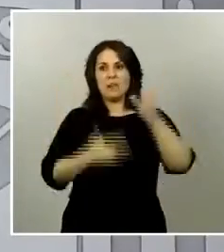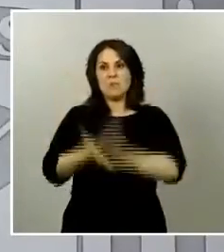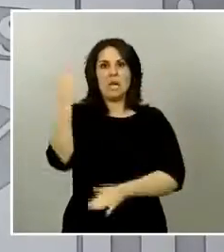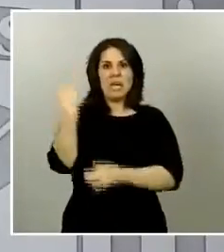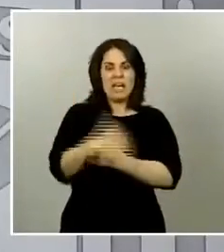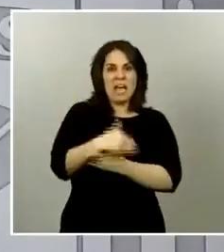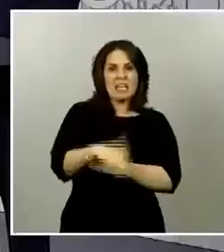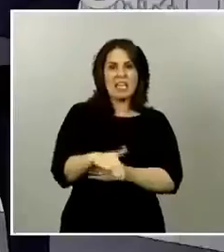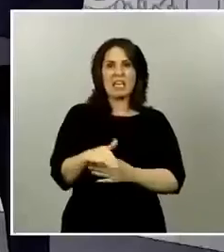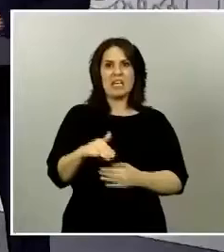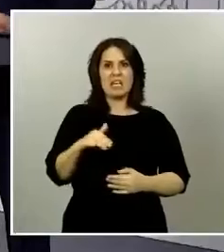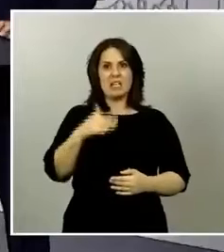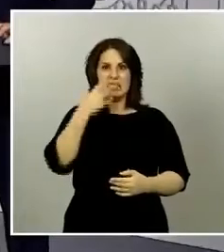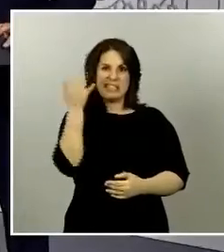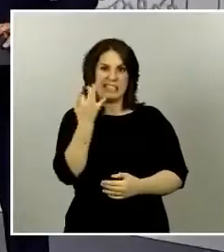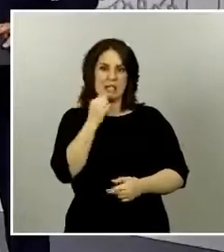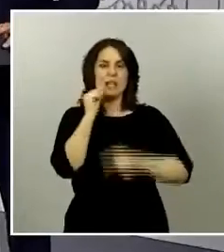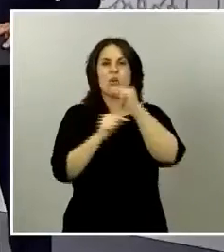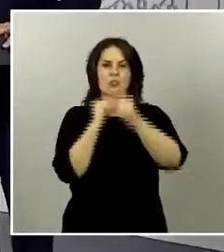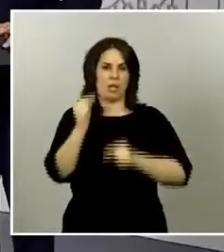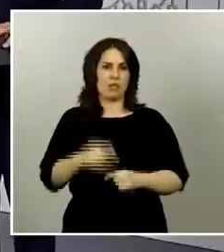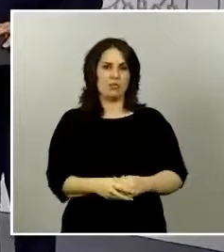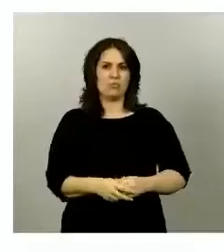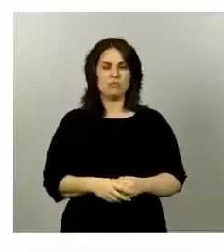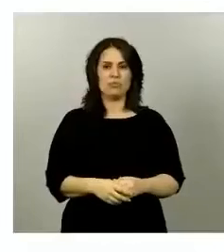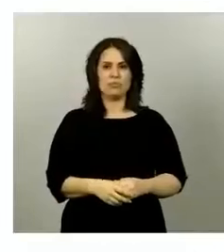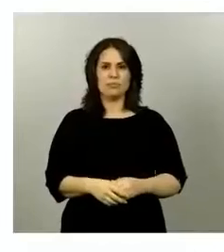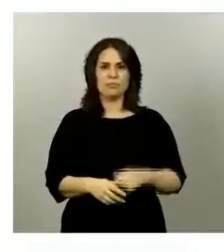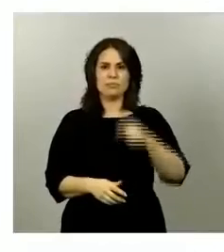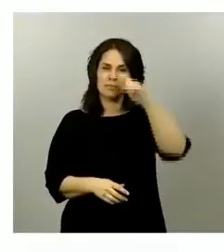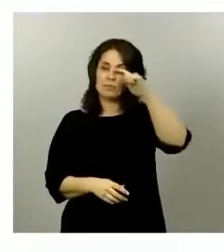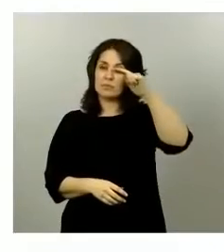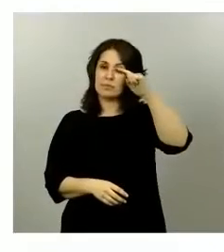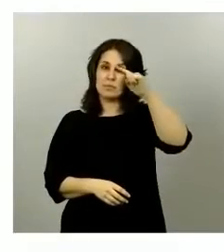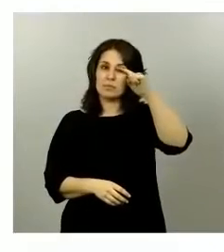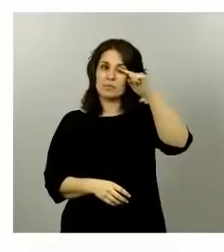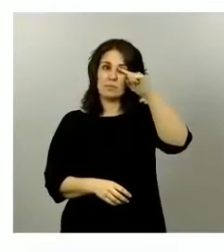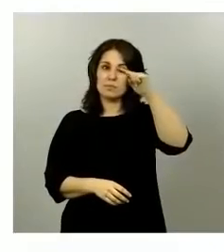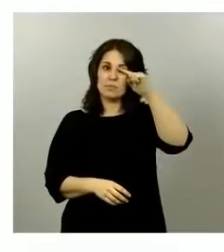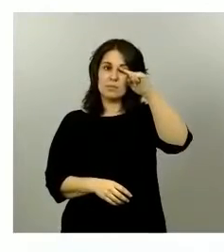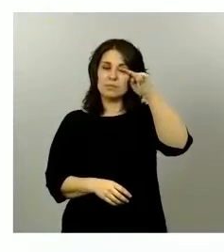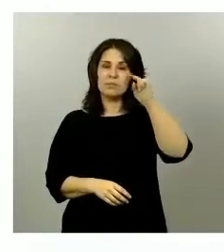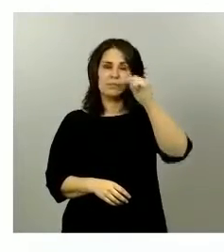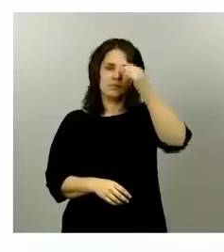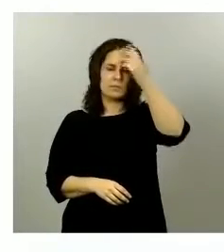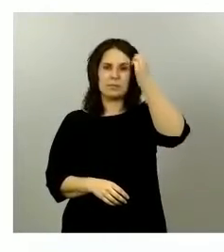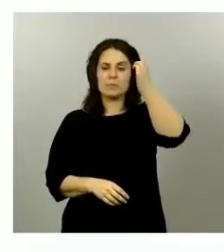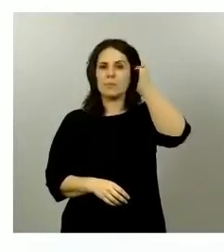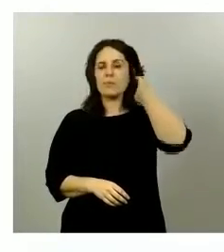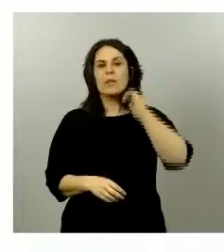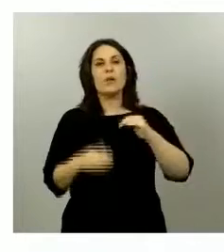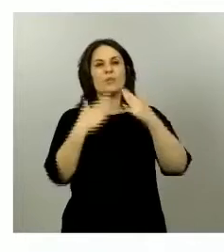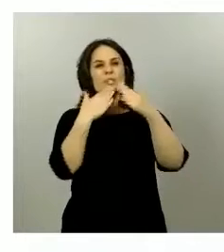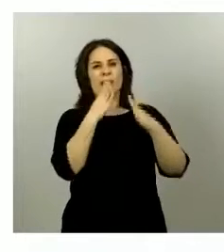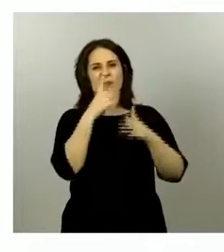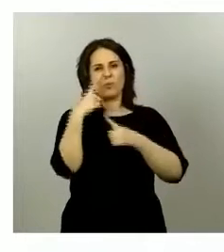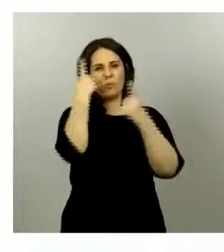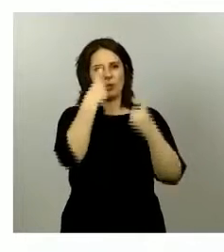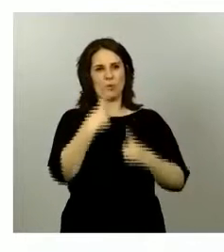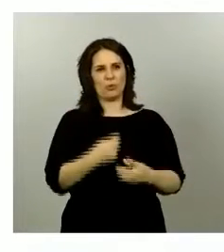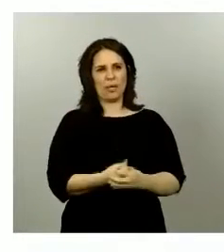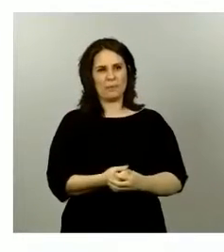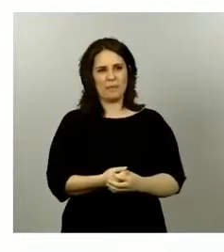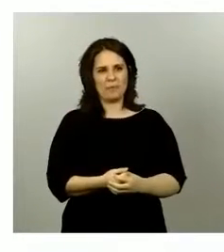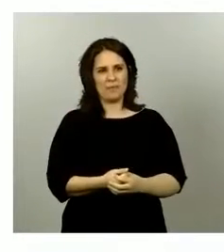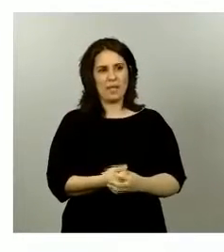de prevención y, por tanto, con un riesgo real, peligroso y efectivo de contagio. Muchas gracias, Javier, por